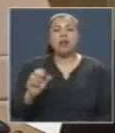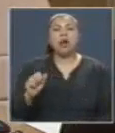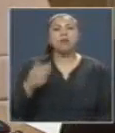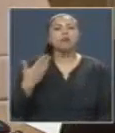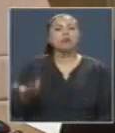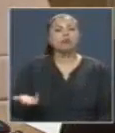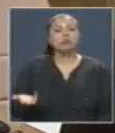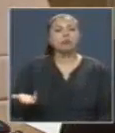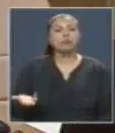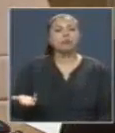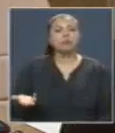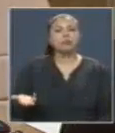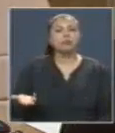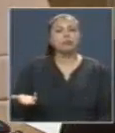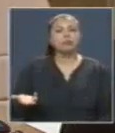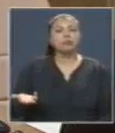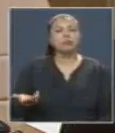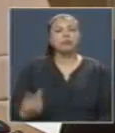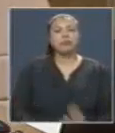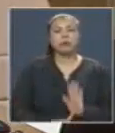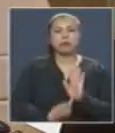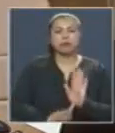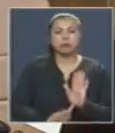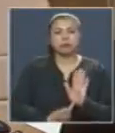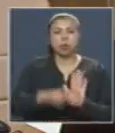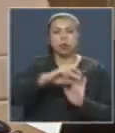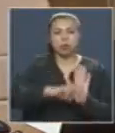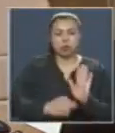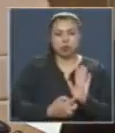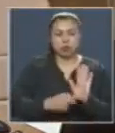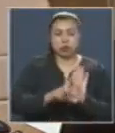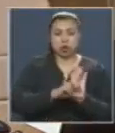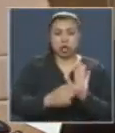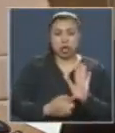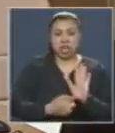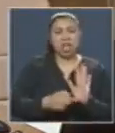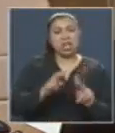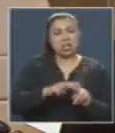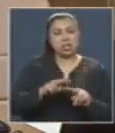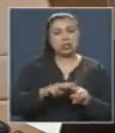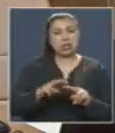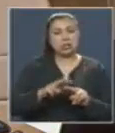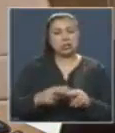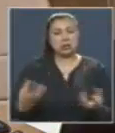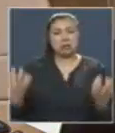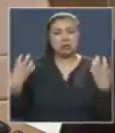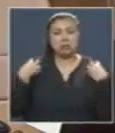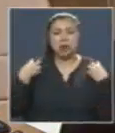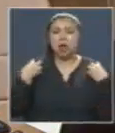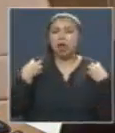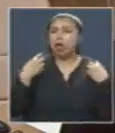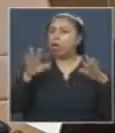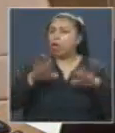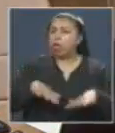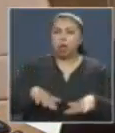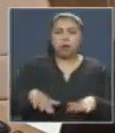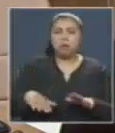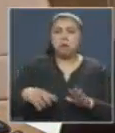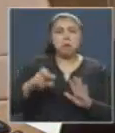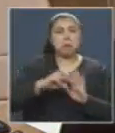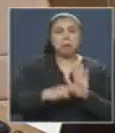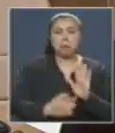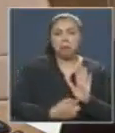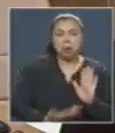efecto, había presentado un proyecto de ley que se hacía cargo del mismo diagnóstico de este